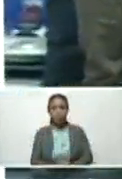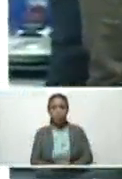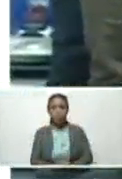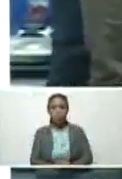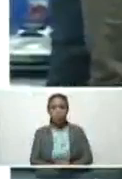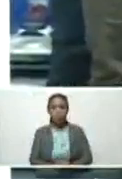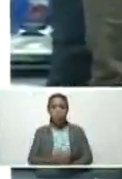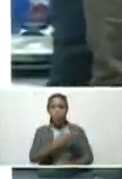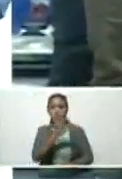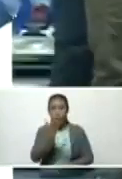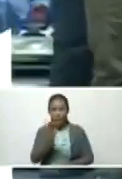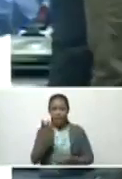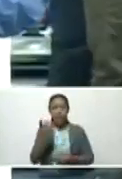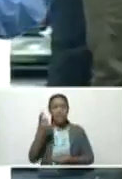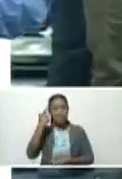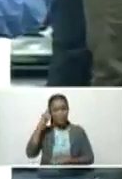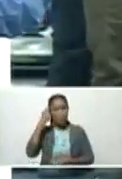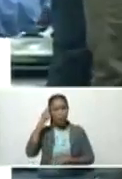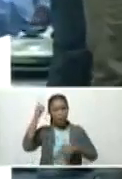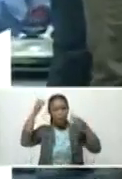Muchos de ustedes recuerdan a Chávez,